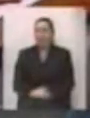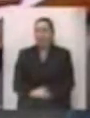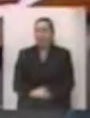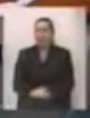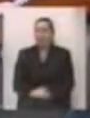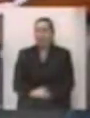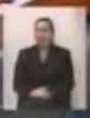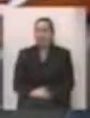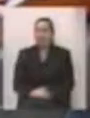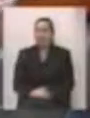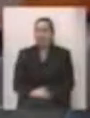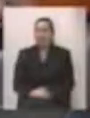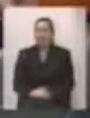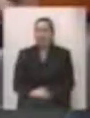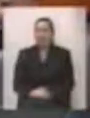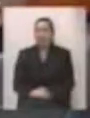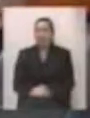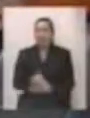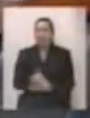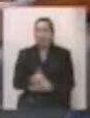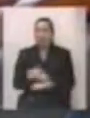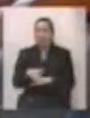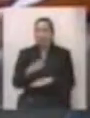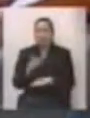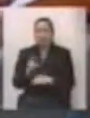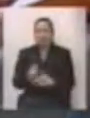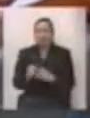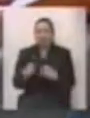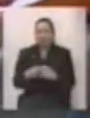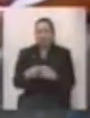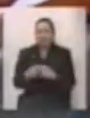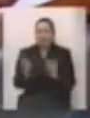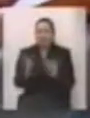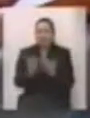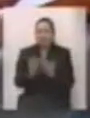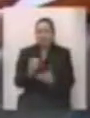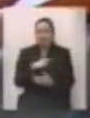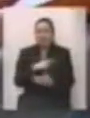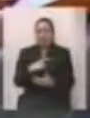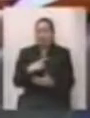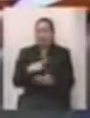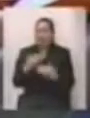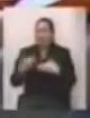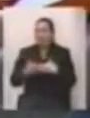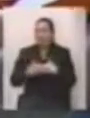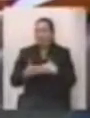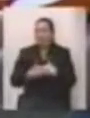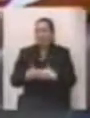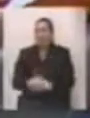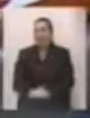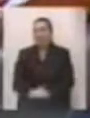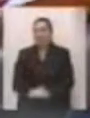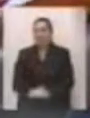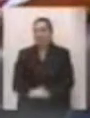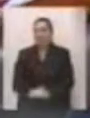Tiempo adicional, por favor. Gracias. Es cuestión de que vayan a venir a Alfonso Ugarte para que vean las cabinas de Internet pegadas a los hoteles de mala muerte al costado, donde